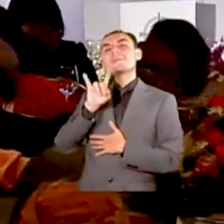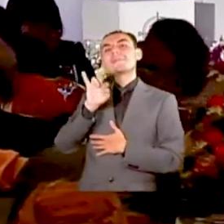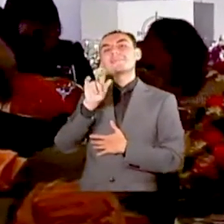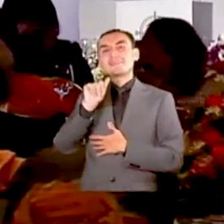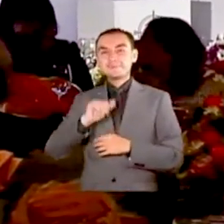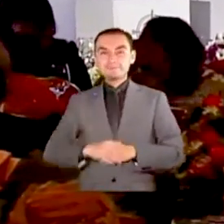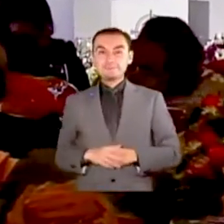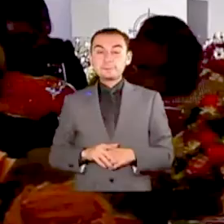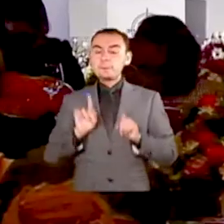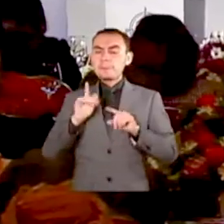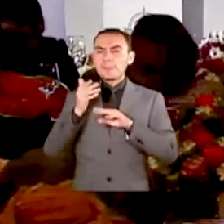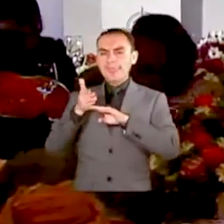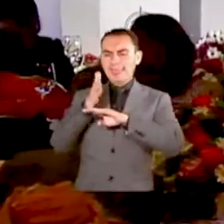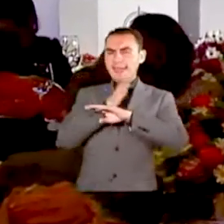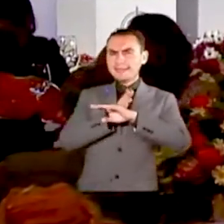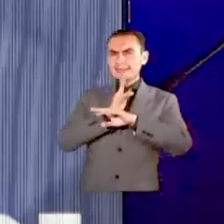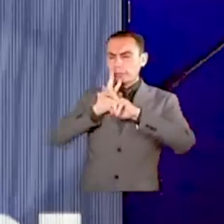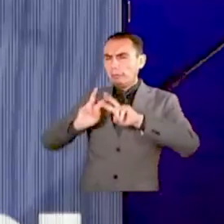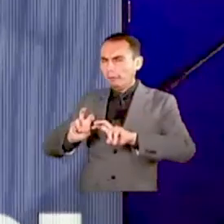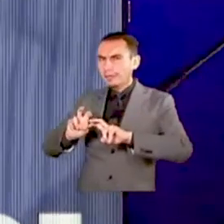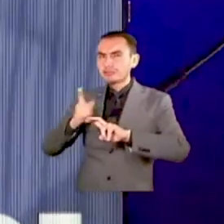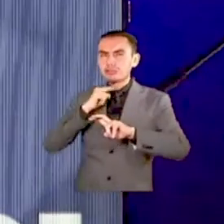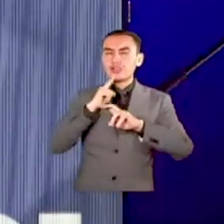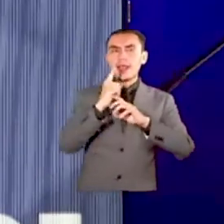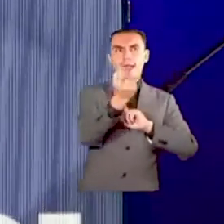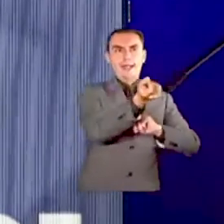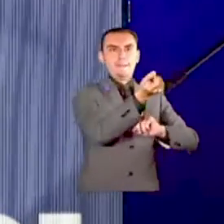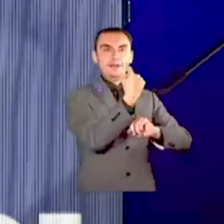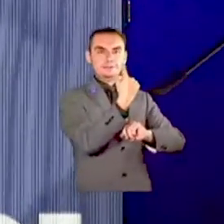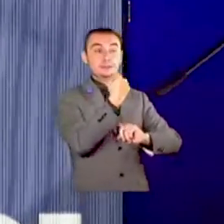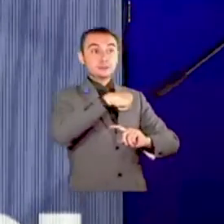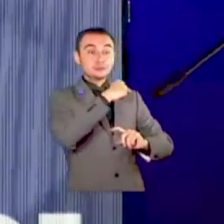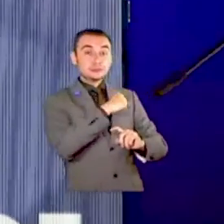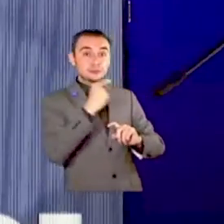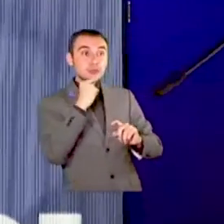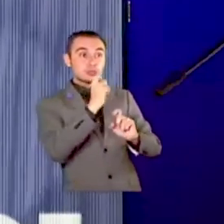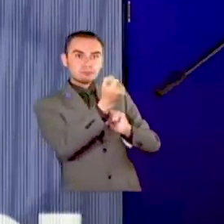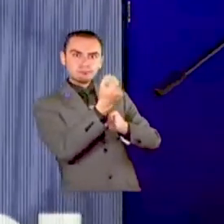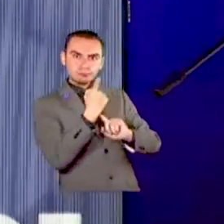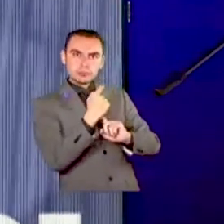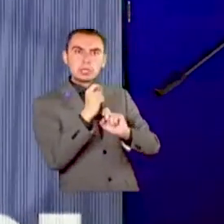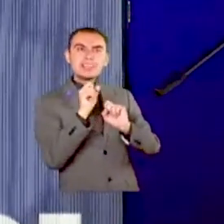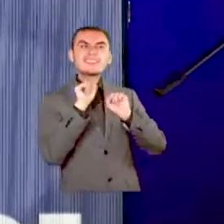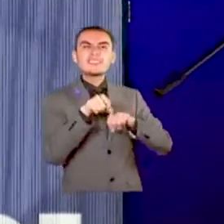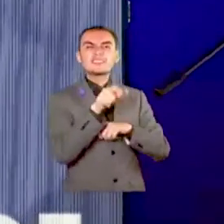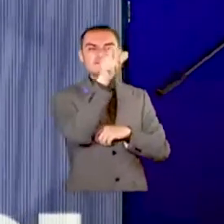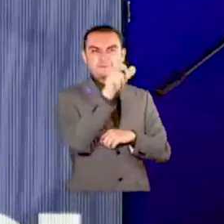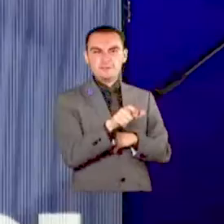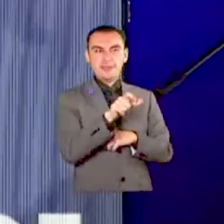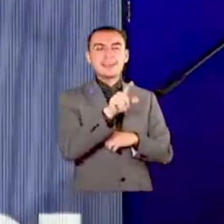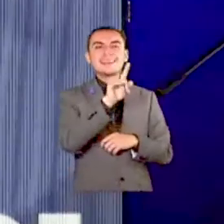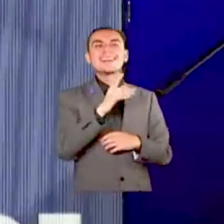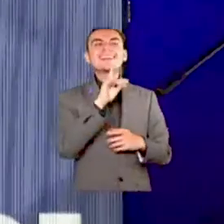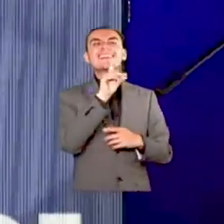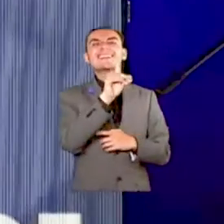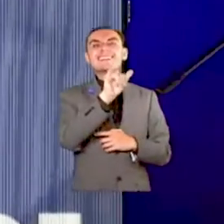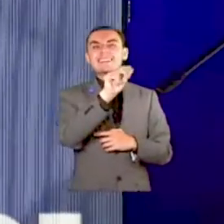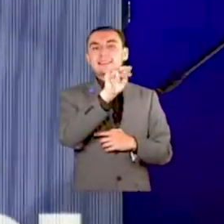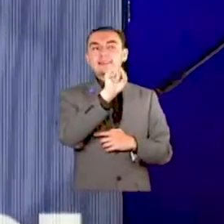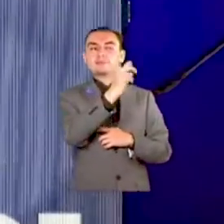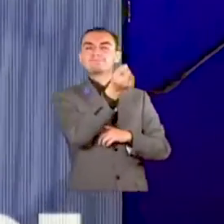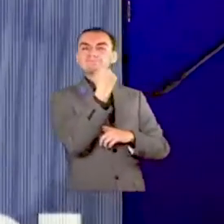antes de ahondar en este tema, tenemos una pregunta que recibimos a través de nuestras redes sociales y que realiza la usuaria